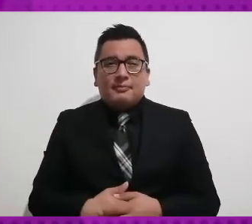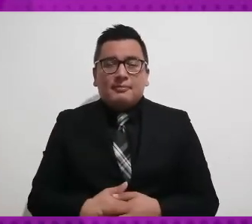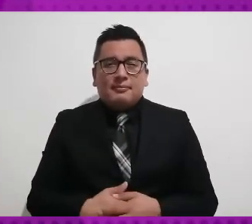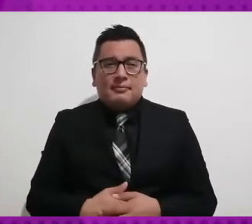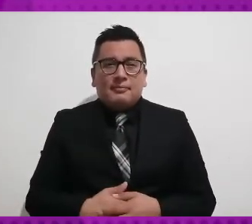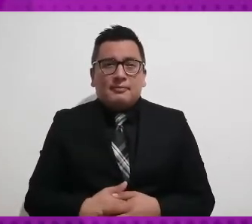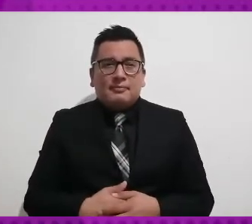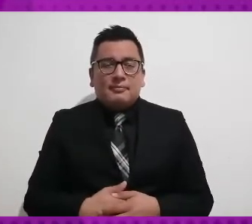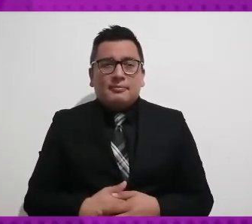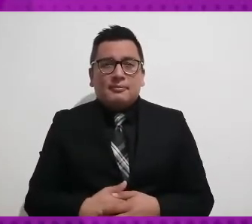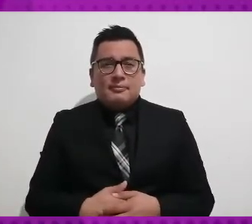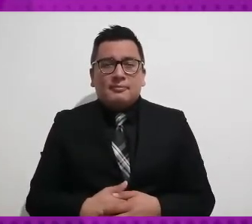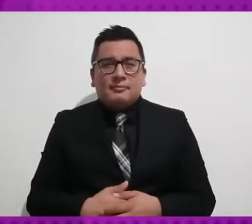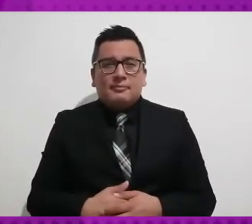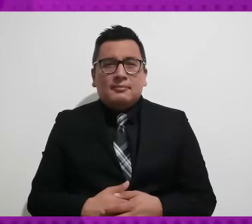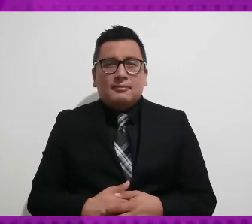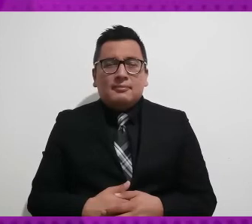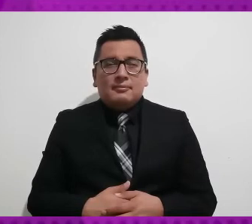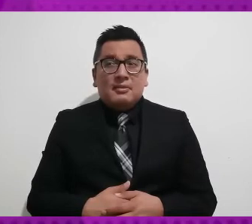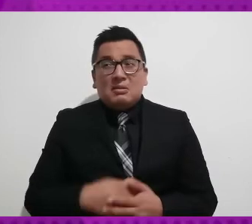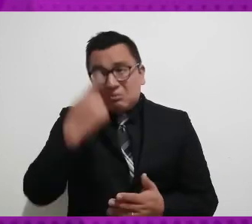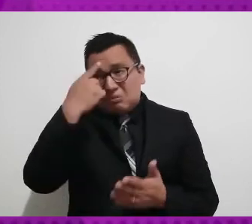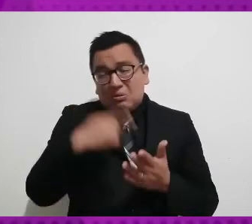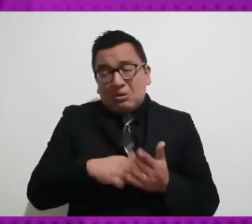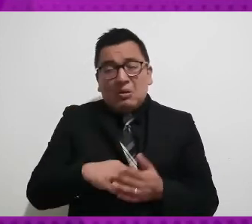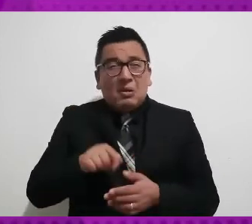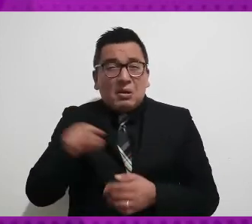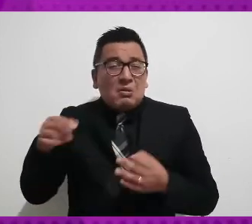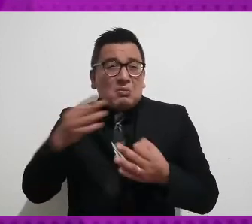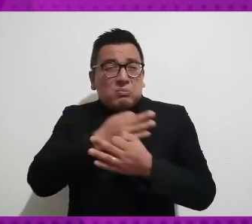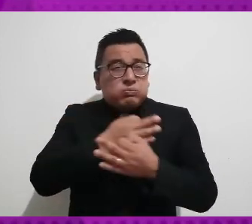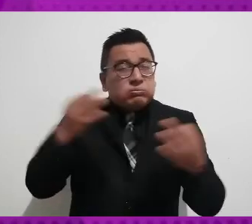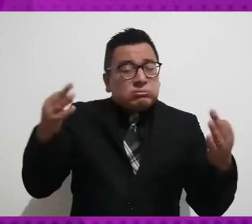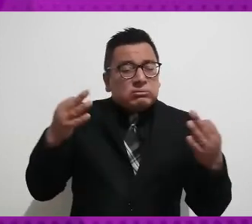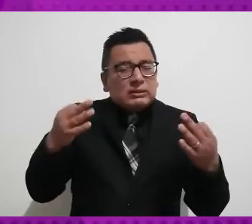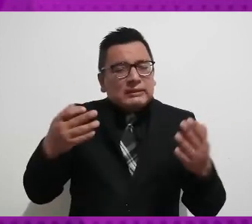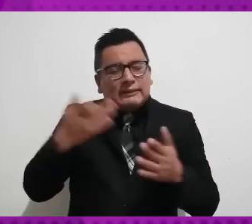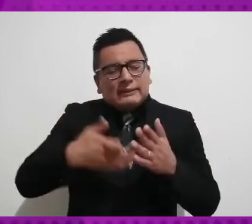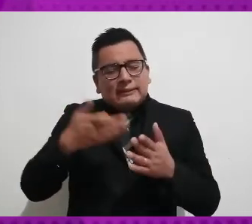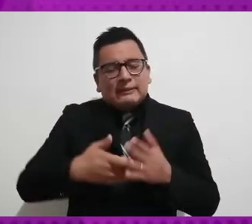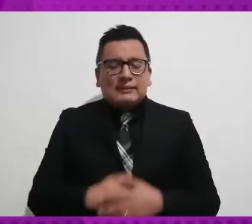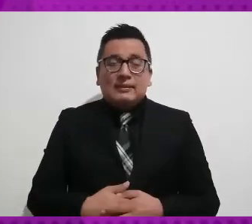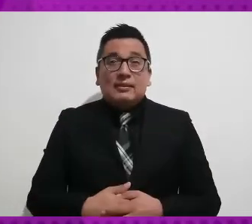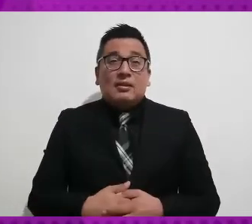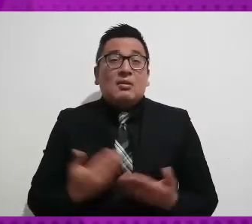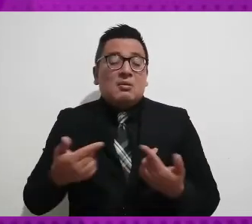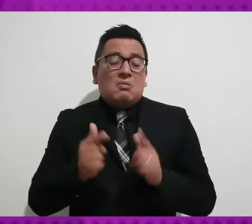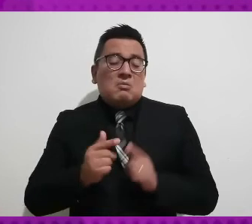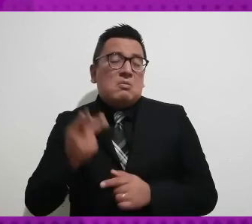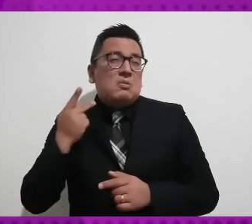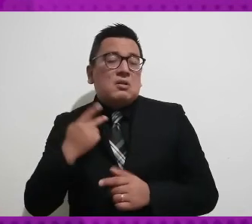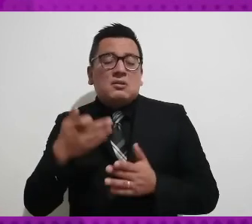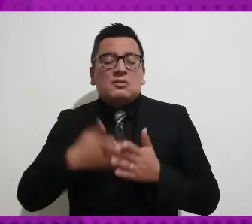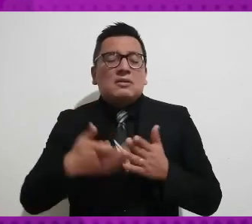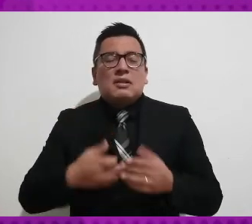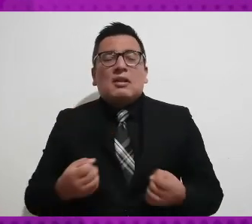esta acción. Creo que son campañas muy pobres y no creo que es de ahora, creo que es de siempre, que los partidos políticos no han querido